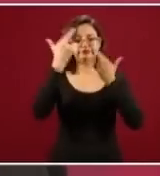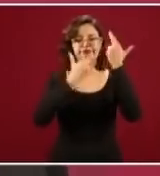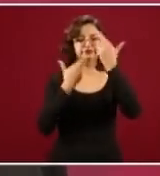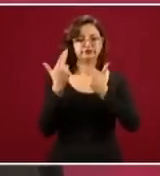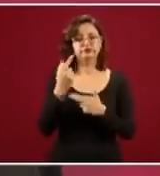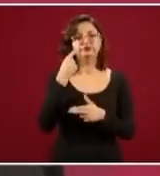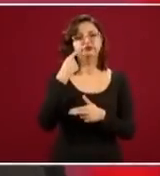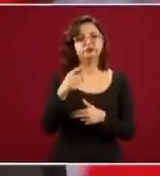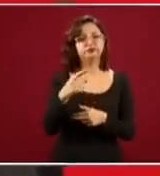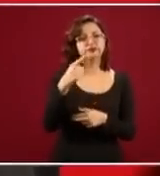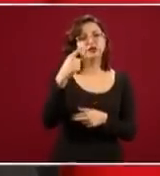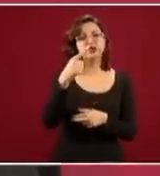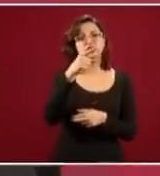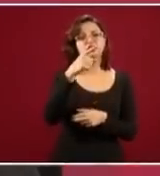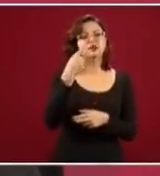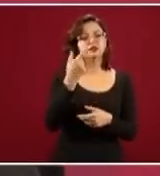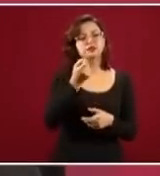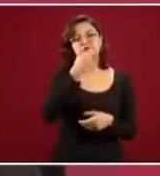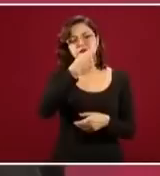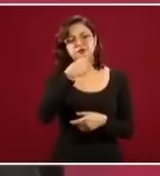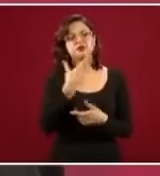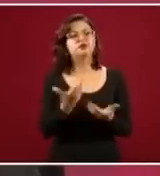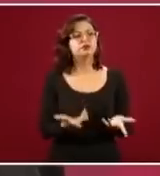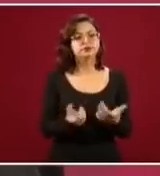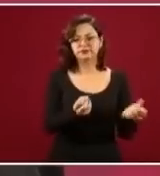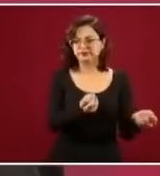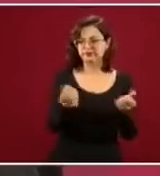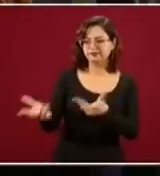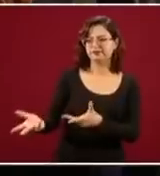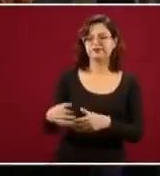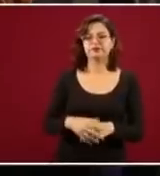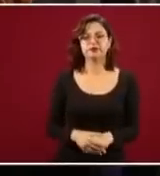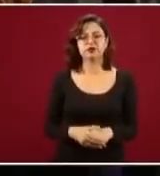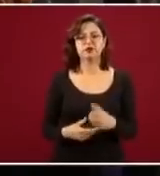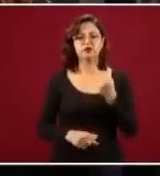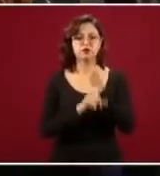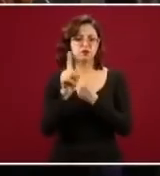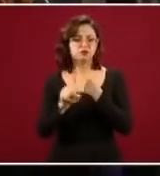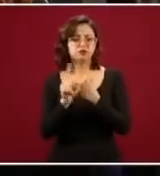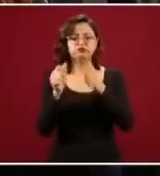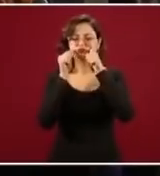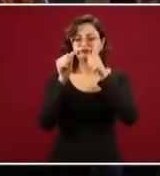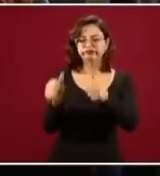los medicamentos y que se atendiera el problema, que se resolviera